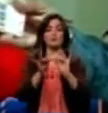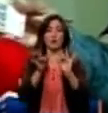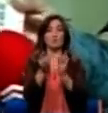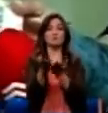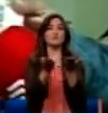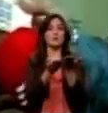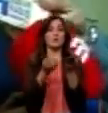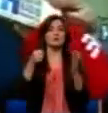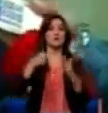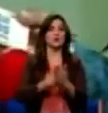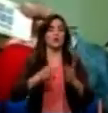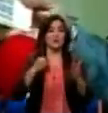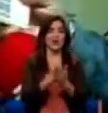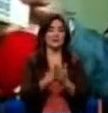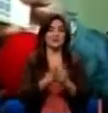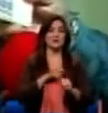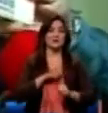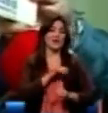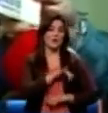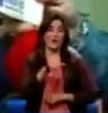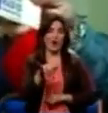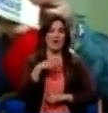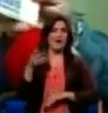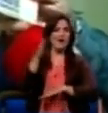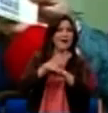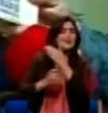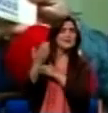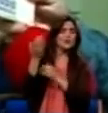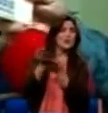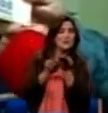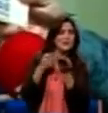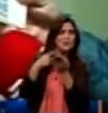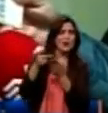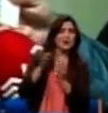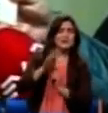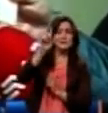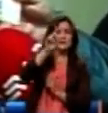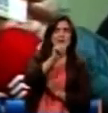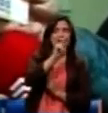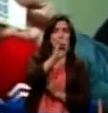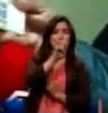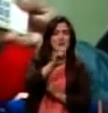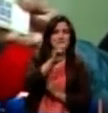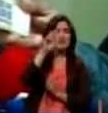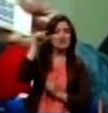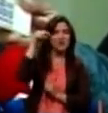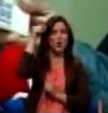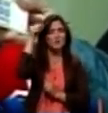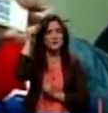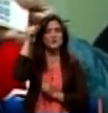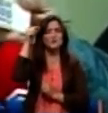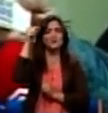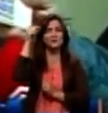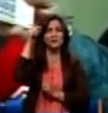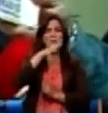una lucha entre Goliat y David, entre David y Goliat. Goliat es el gobierno, representado